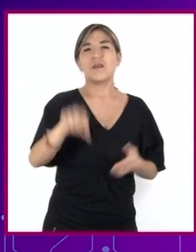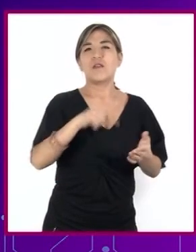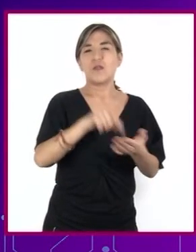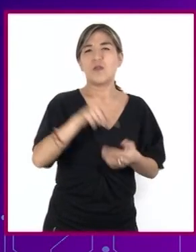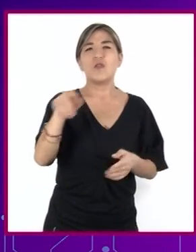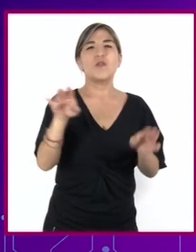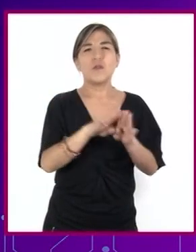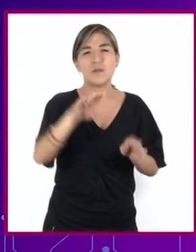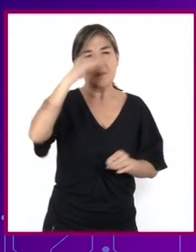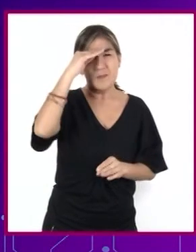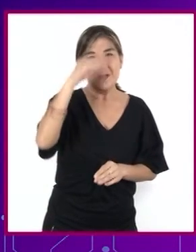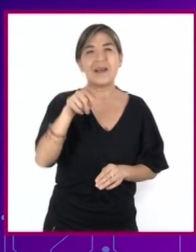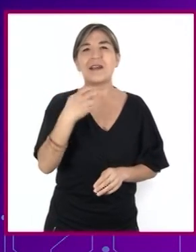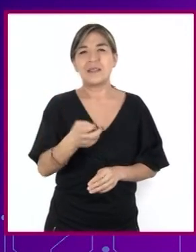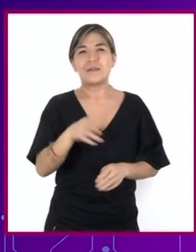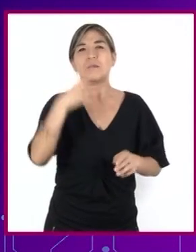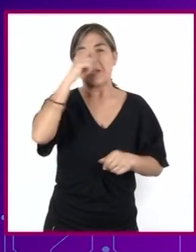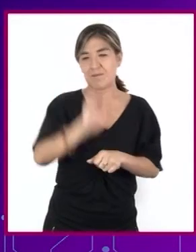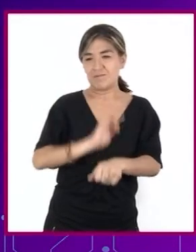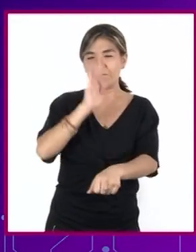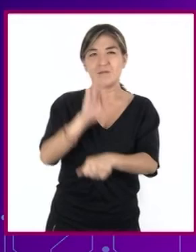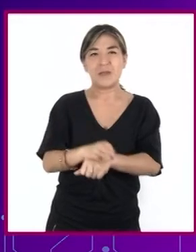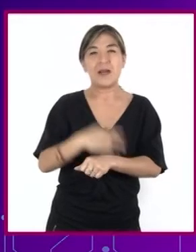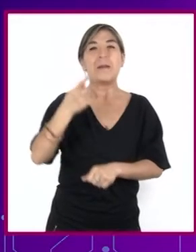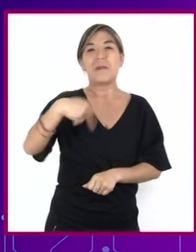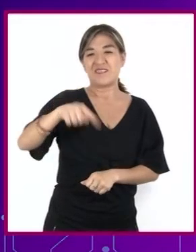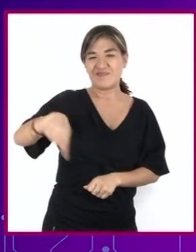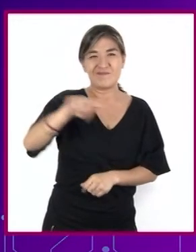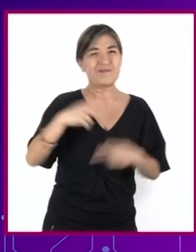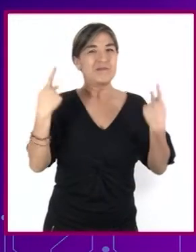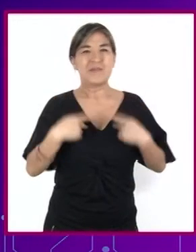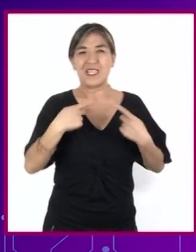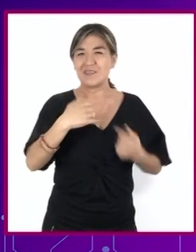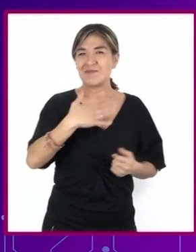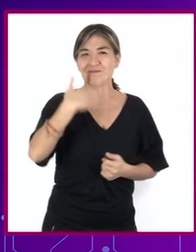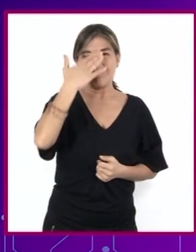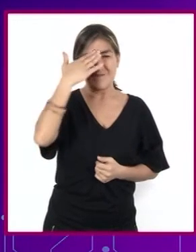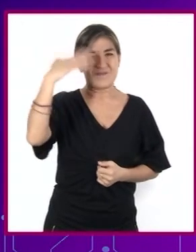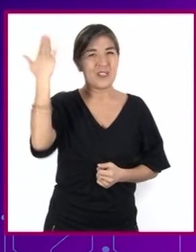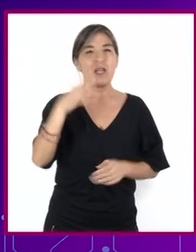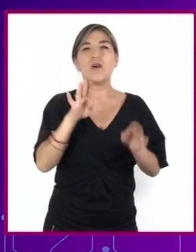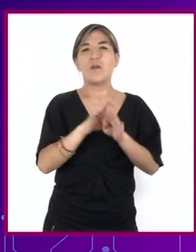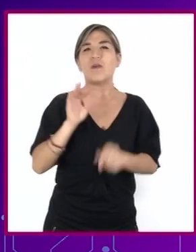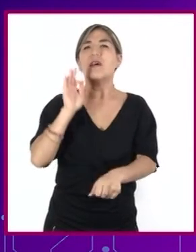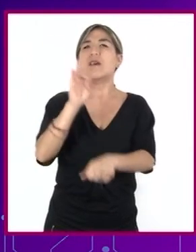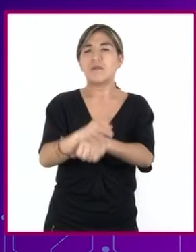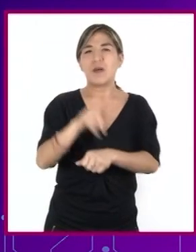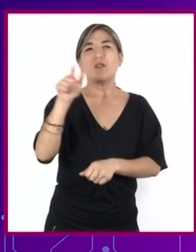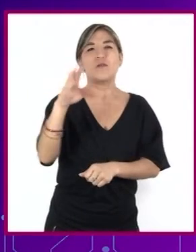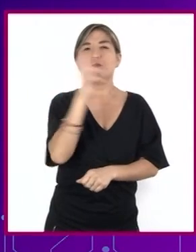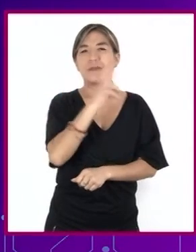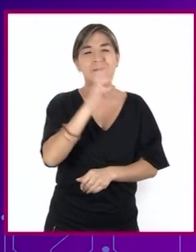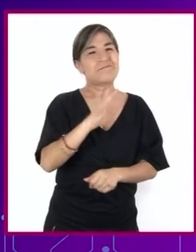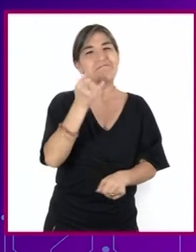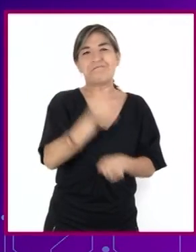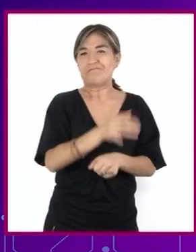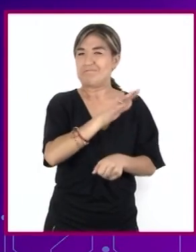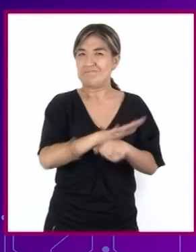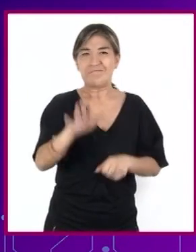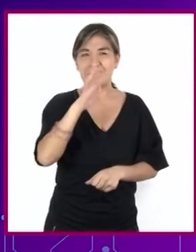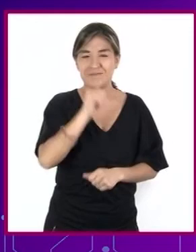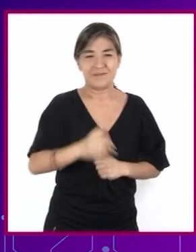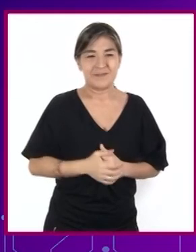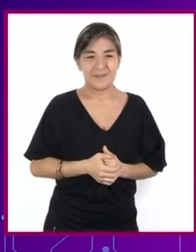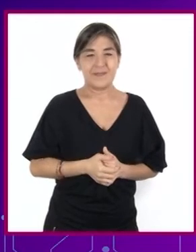a Afganistán en un protectorado, pero la resistencia de los afganos, apoyada por Rusia, lo hizo imposible.